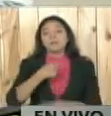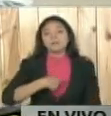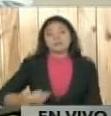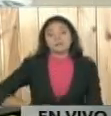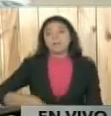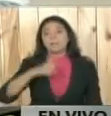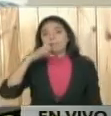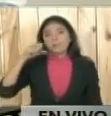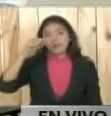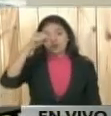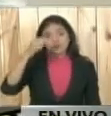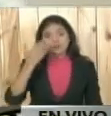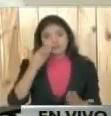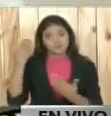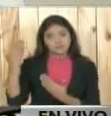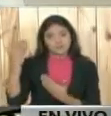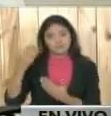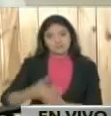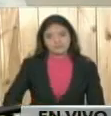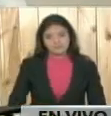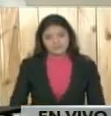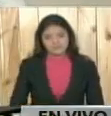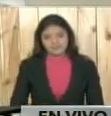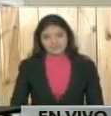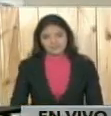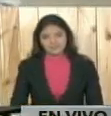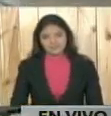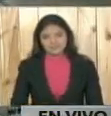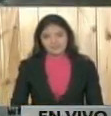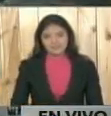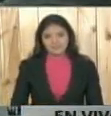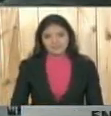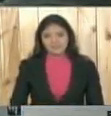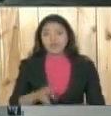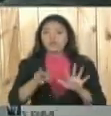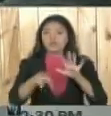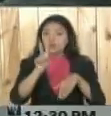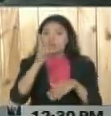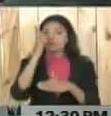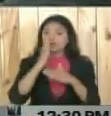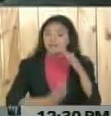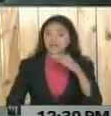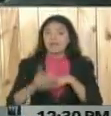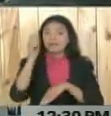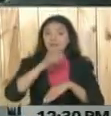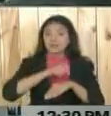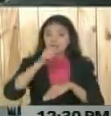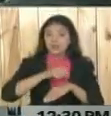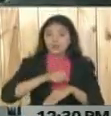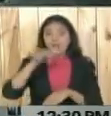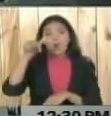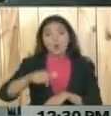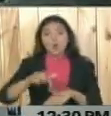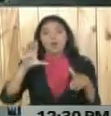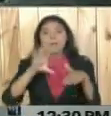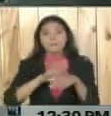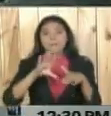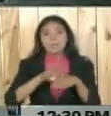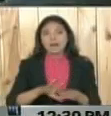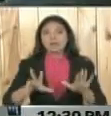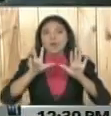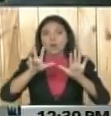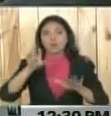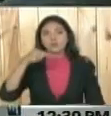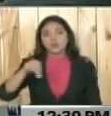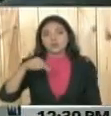Escuchemos inmediatamente al jefe de Estado. 12 y 30 minutos de este martes 8 de